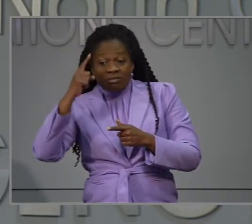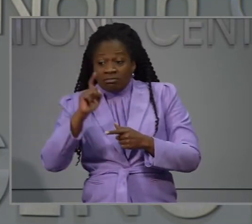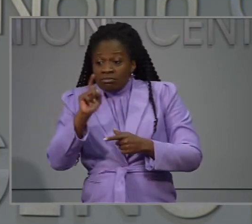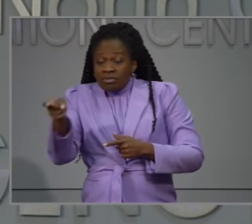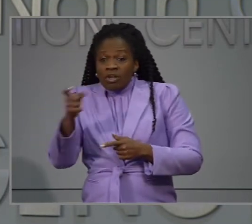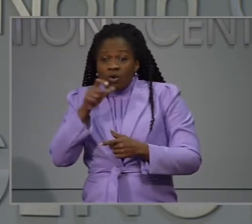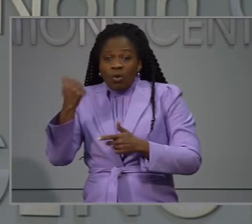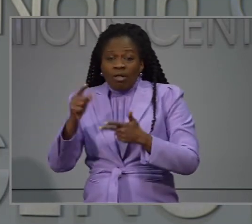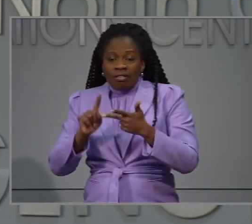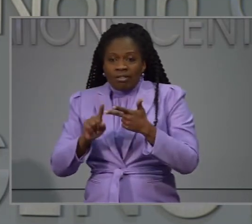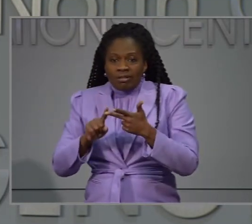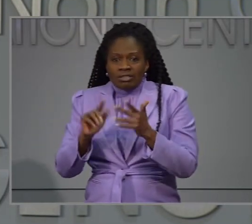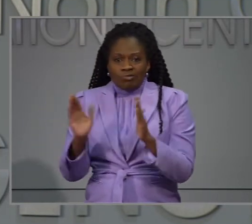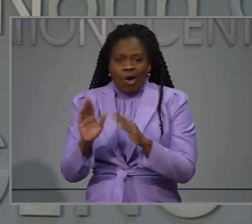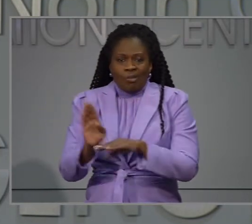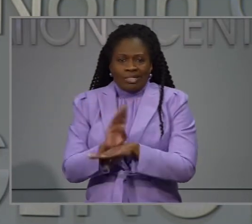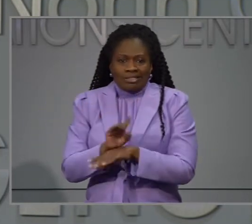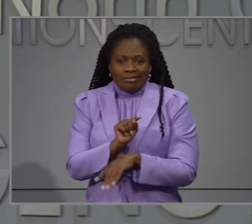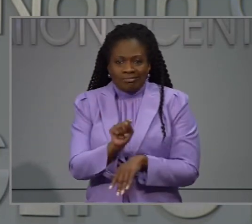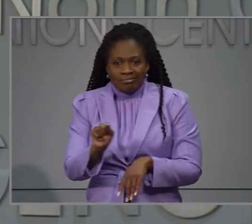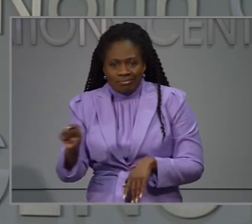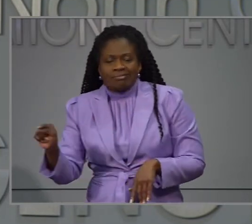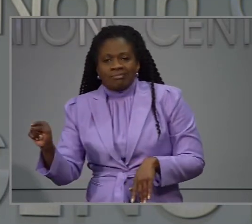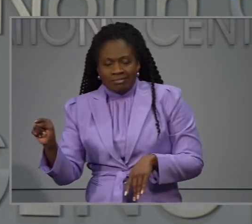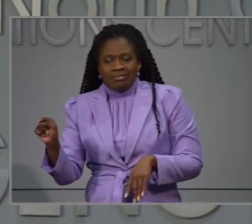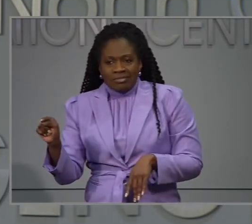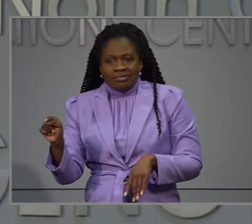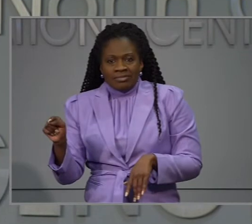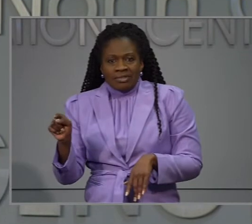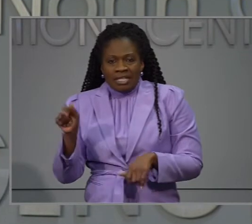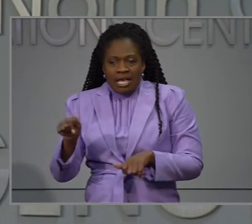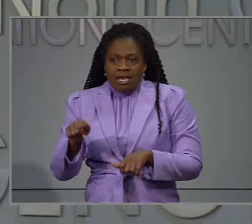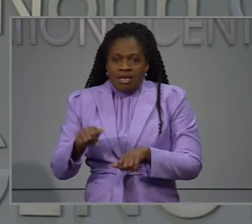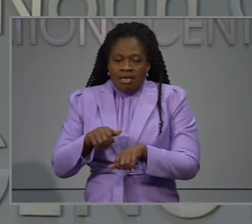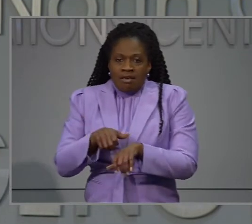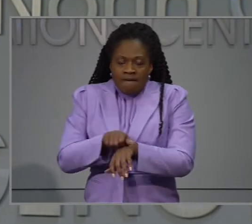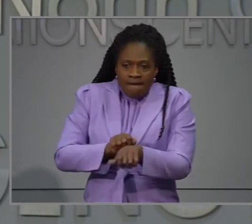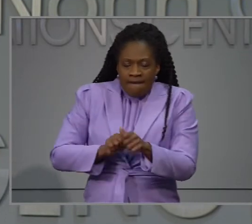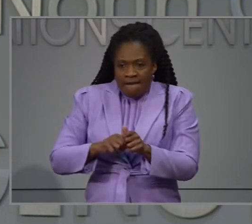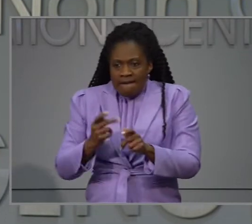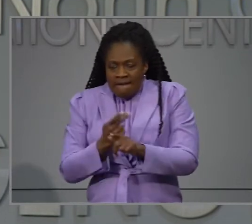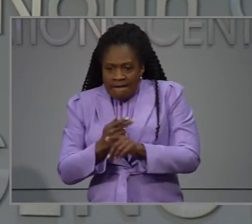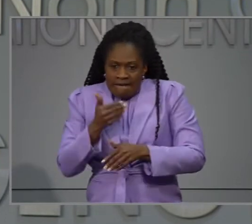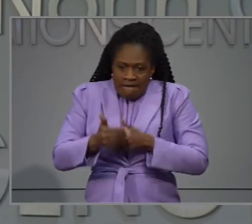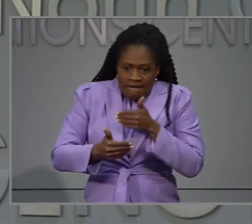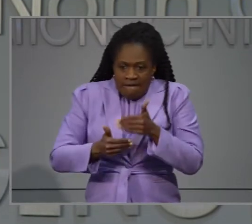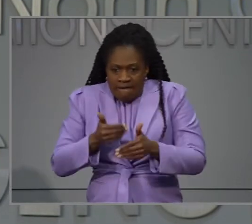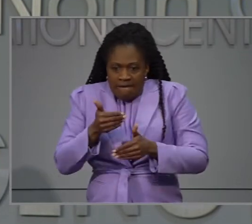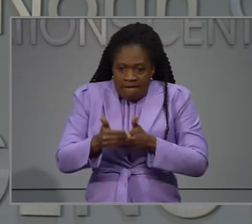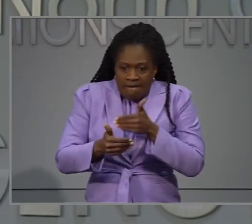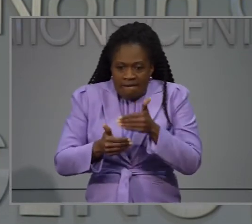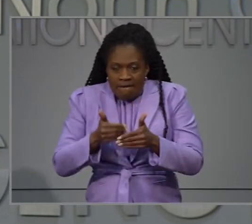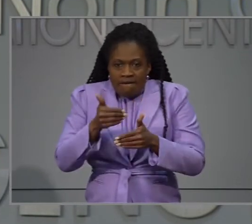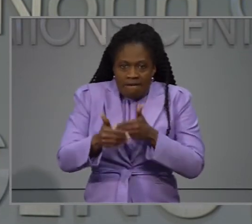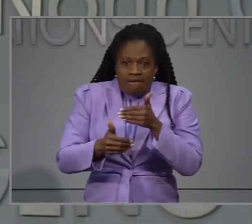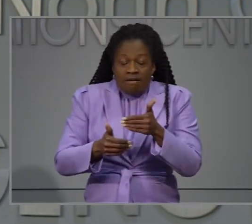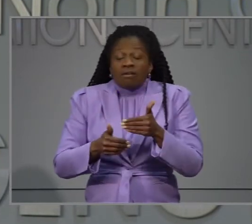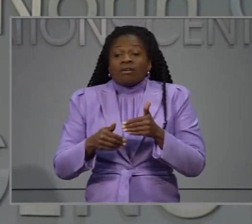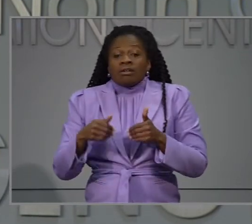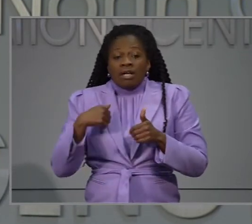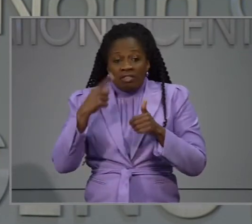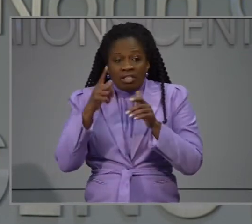gobierno federal y también efectivo en las manos en los pequeños negocios para que ellos puedan seguir subsistiendo y